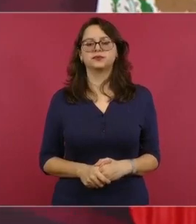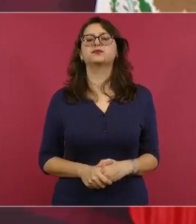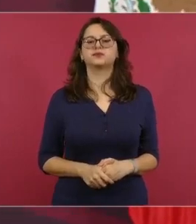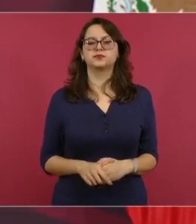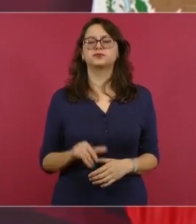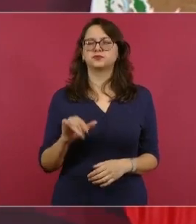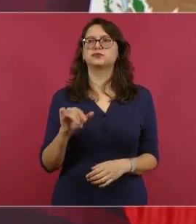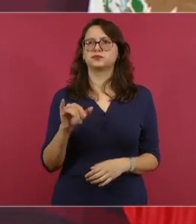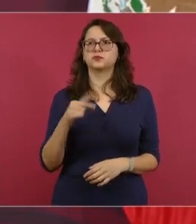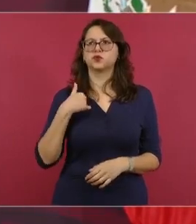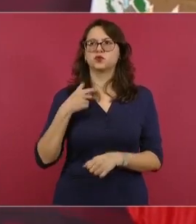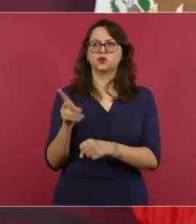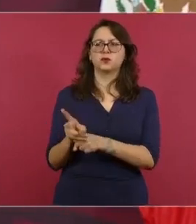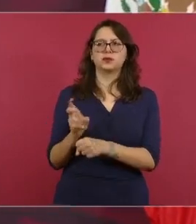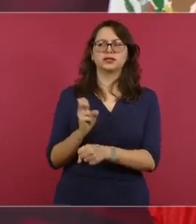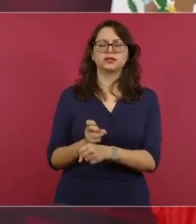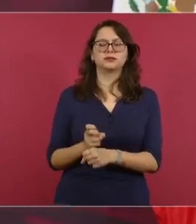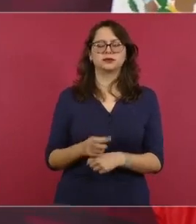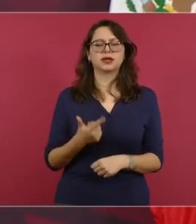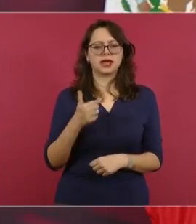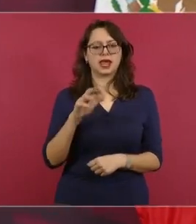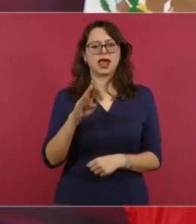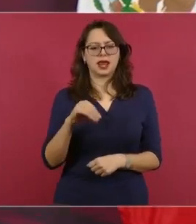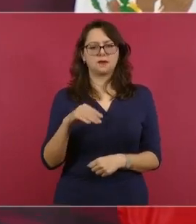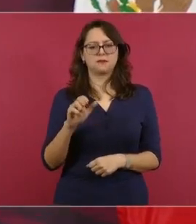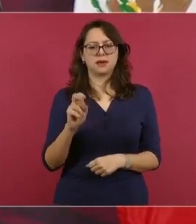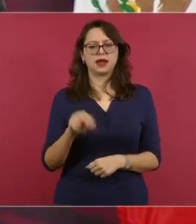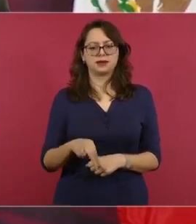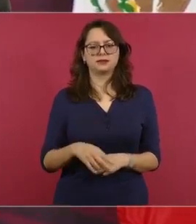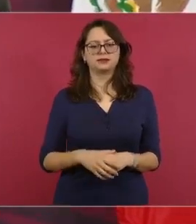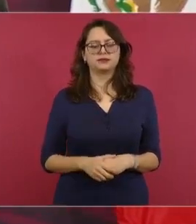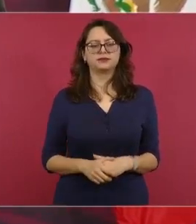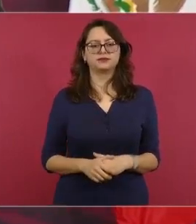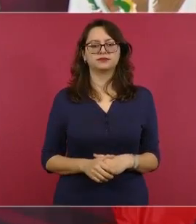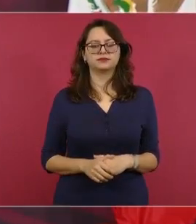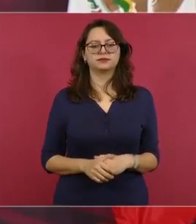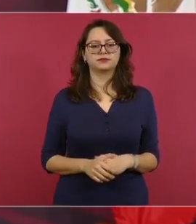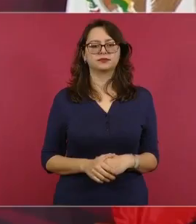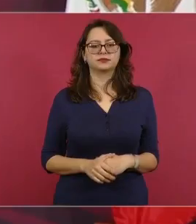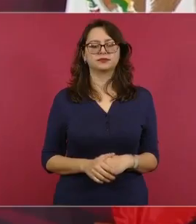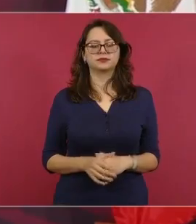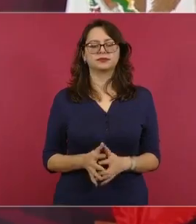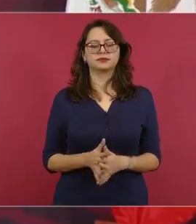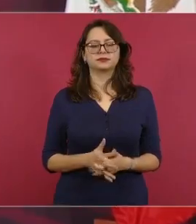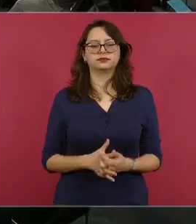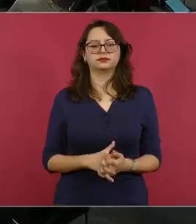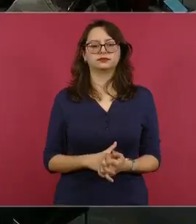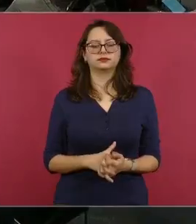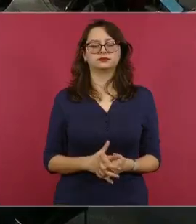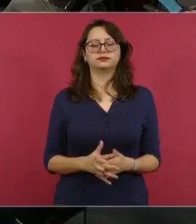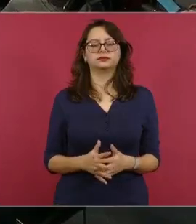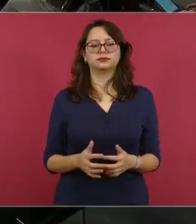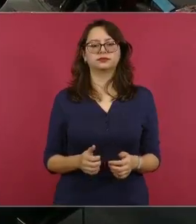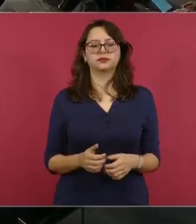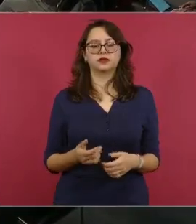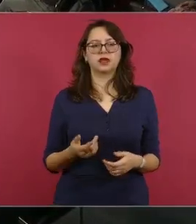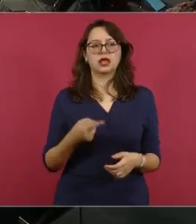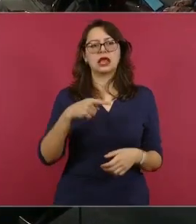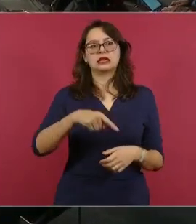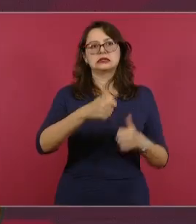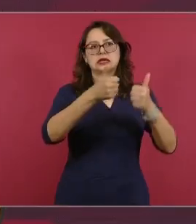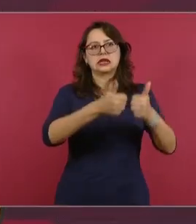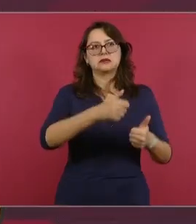Sí, yo lo invito a Germán, porque él se iba a quedar en Monterrey, pero lo invito que vaya